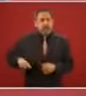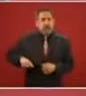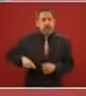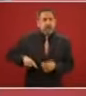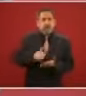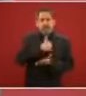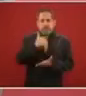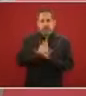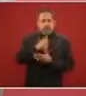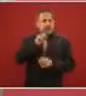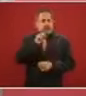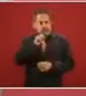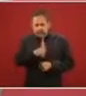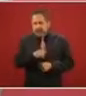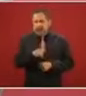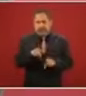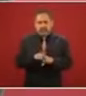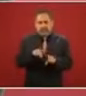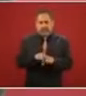ciudad,